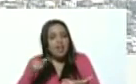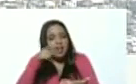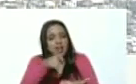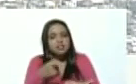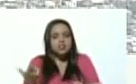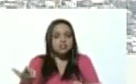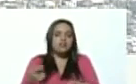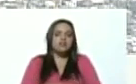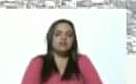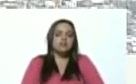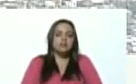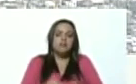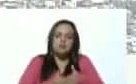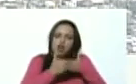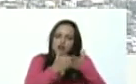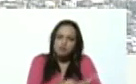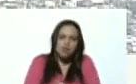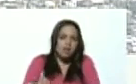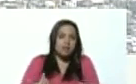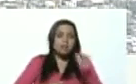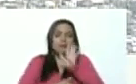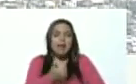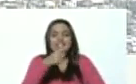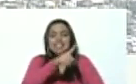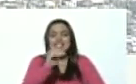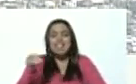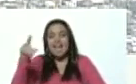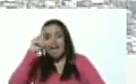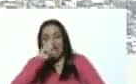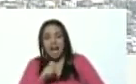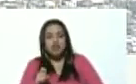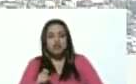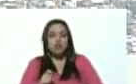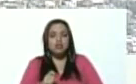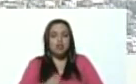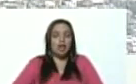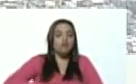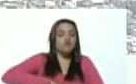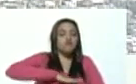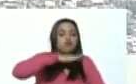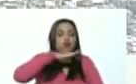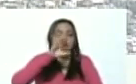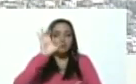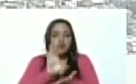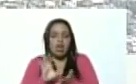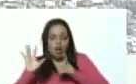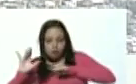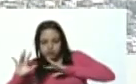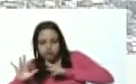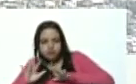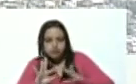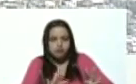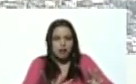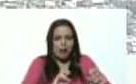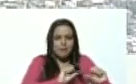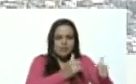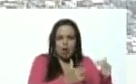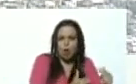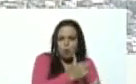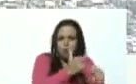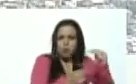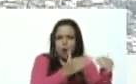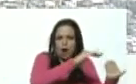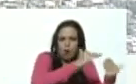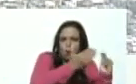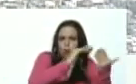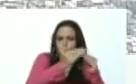varias generaciones, de más de 100 años que se poblaron las ciudades cuando llegó el capitalismo